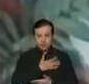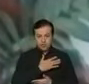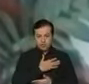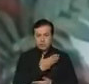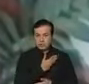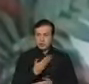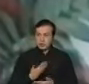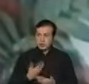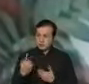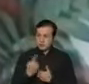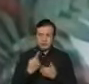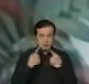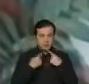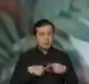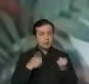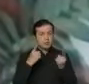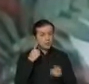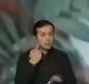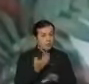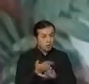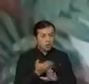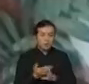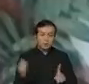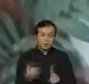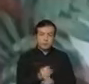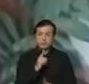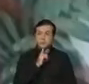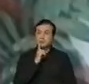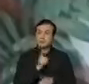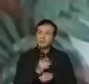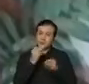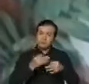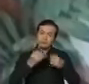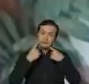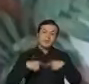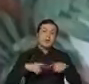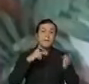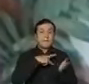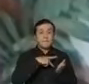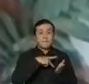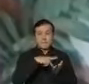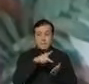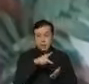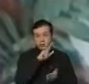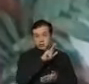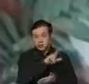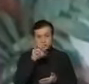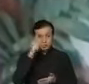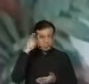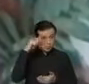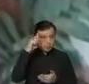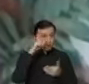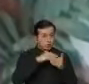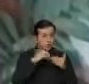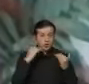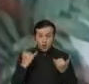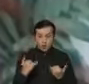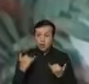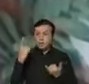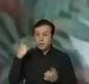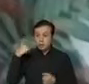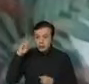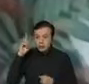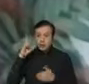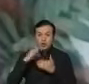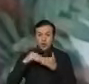me pidió decirlo. Pues bien, aquí está la demostración de que decimos la verdad. Dejamos de pagar, perdón, pagamos 300 millones y aquí están los miles de millones de